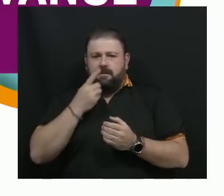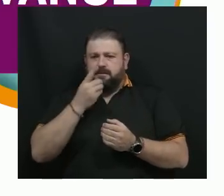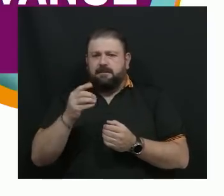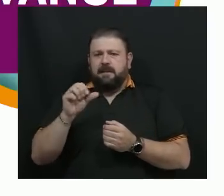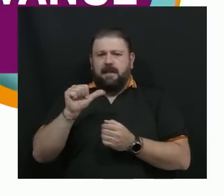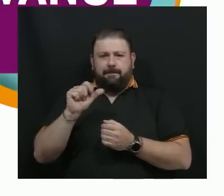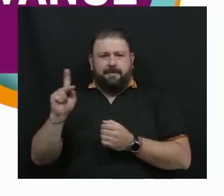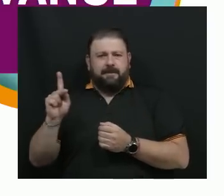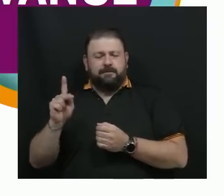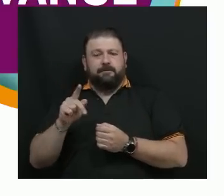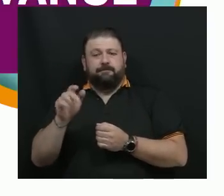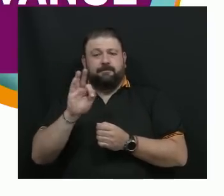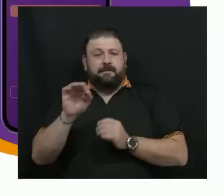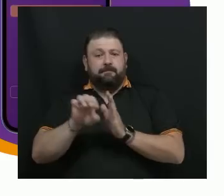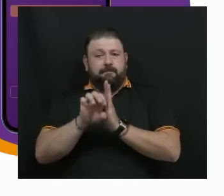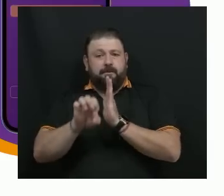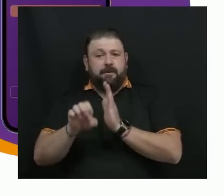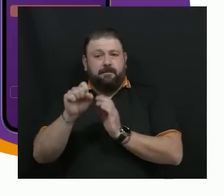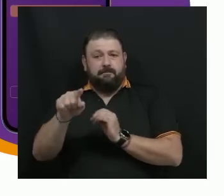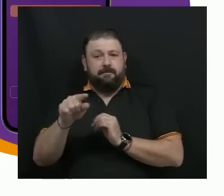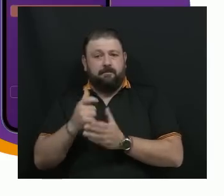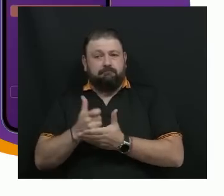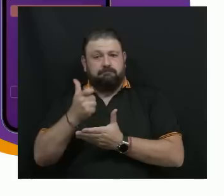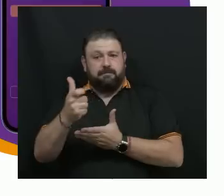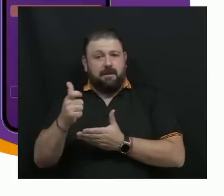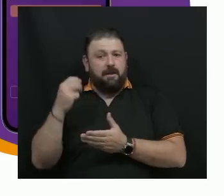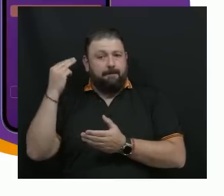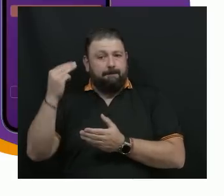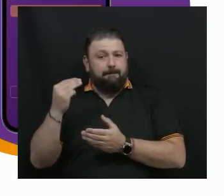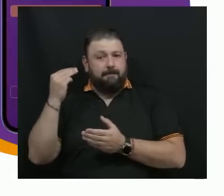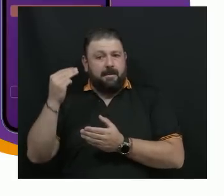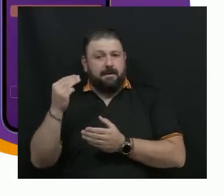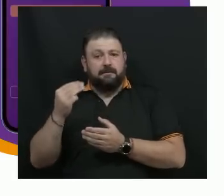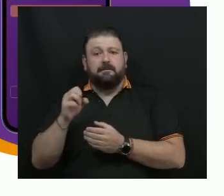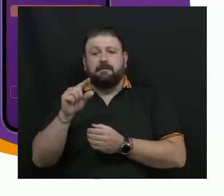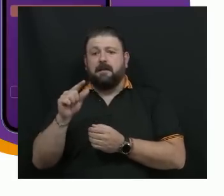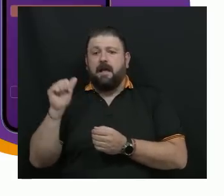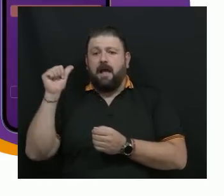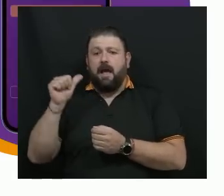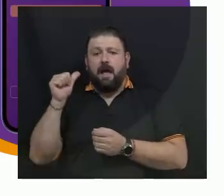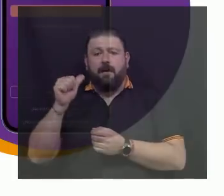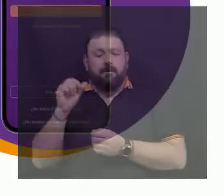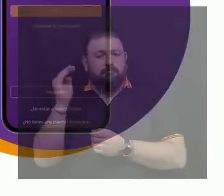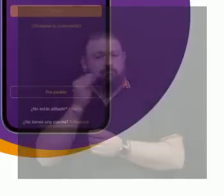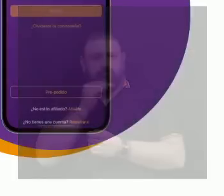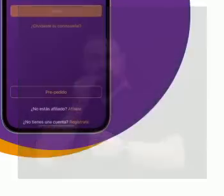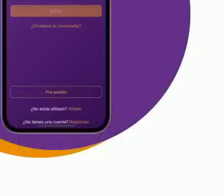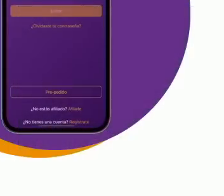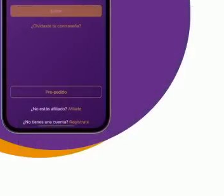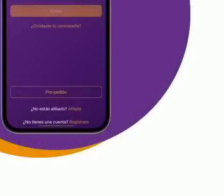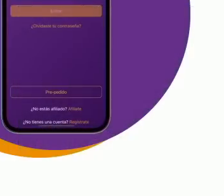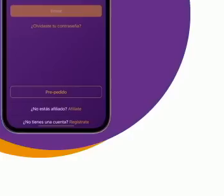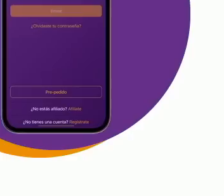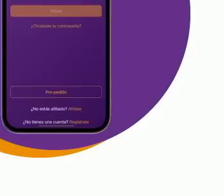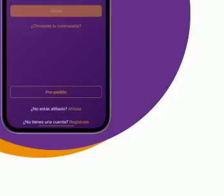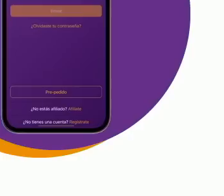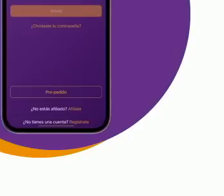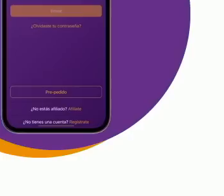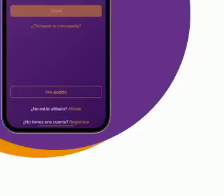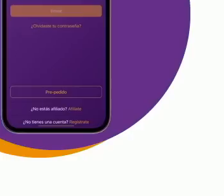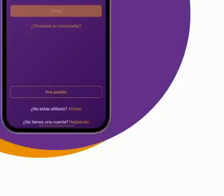su aplicación en marzo del 2023, el mes de abril será sin costo. Y si pagaron ustedes un año